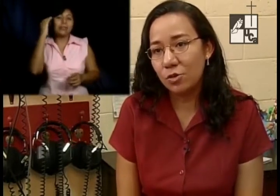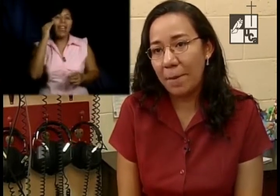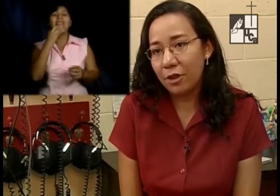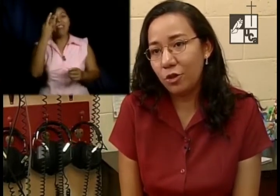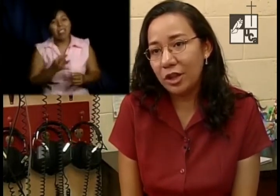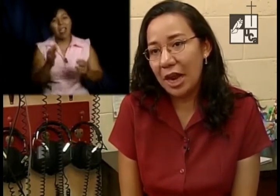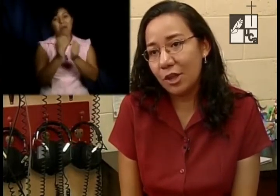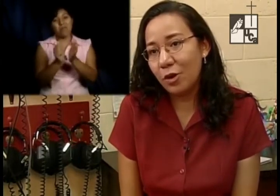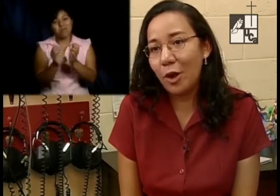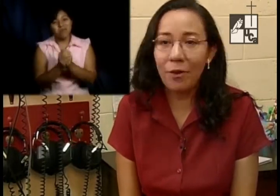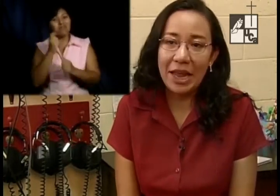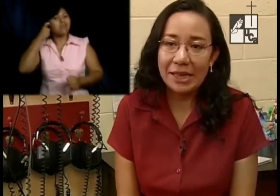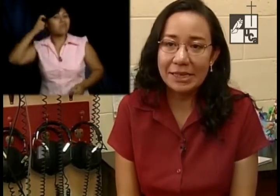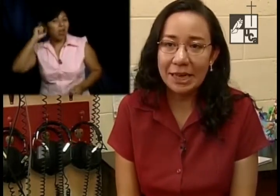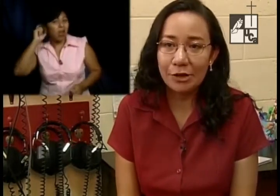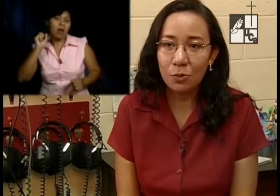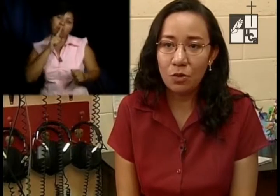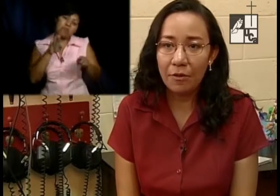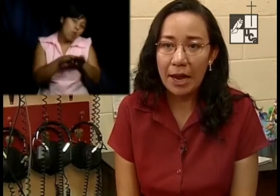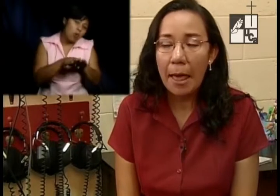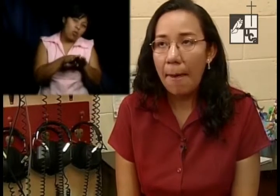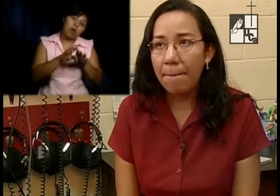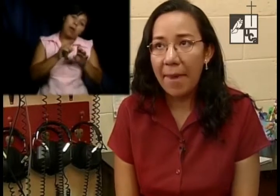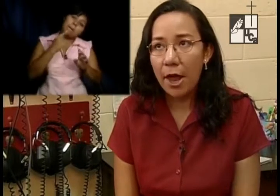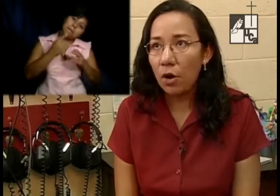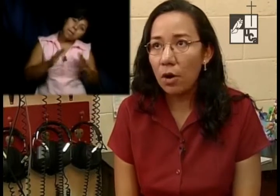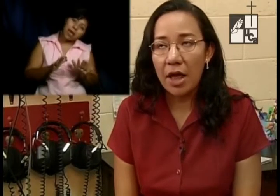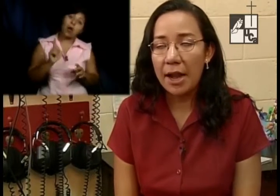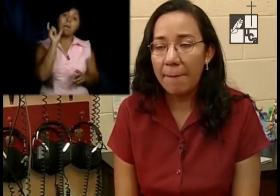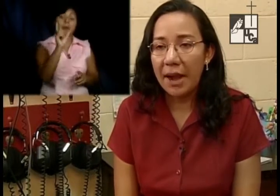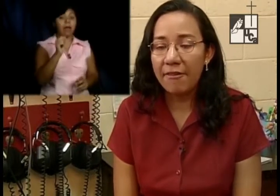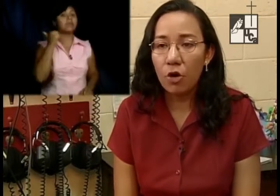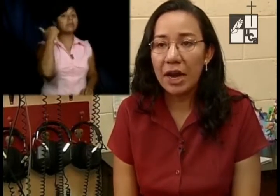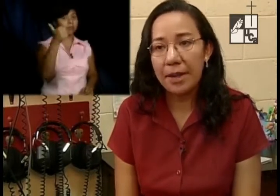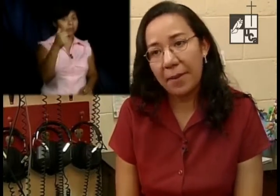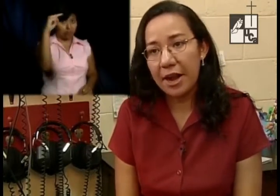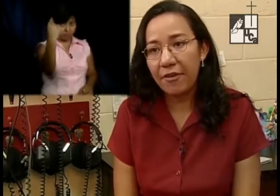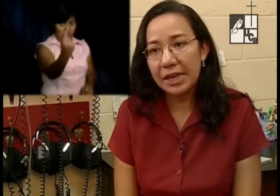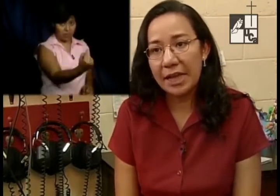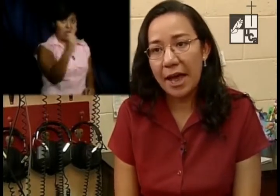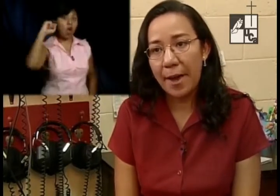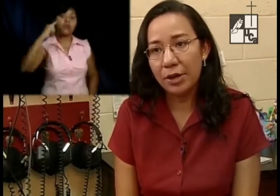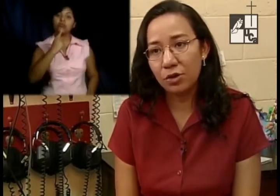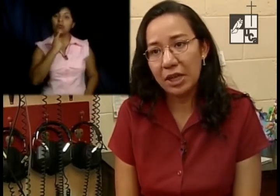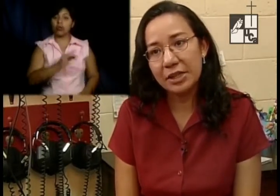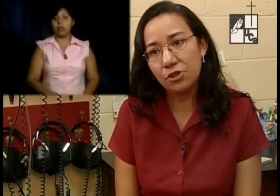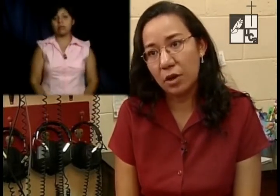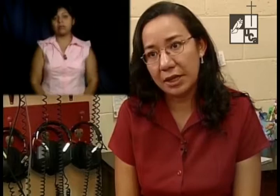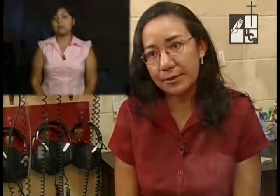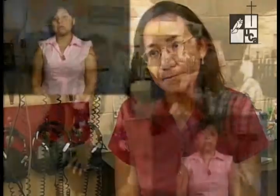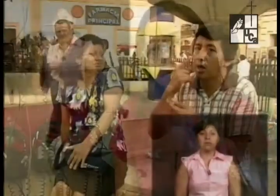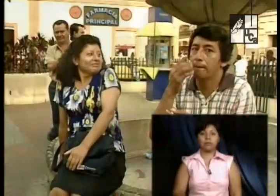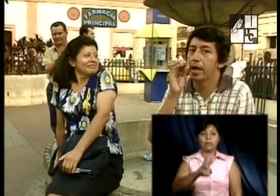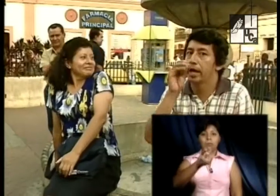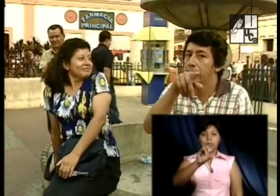daño su aparato fonoarticulador podría decirse que es un mudo, pero la palabra correcta para referirse a las personas es